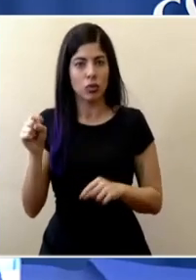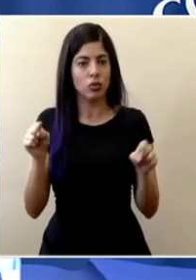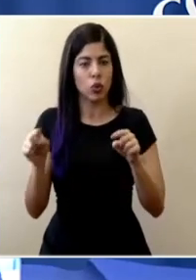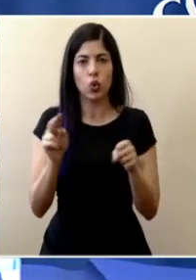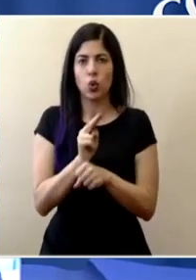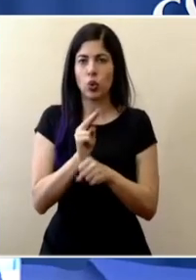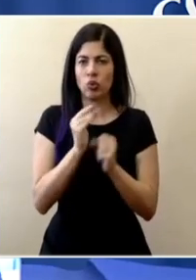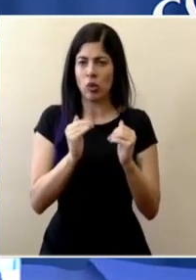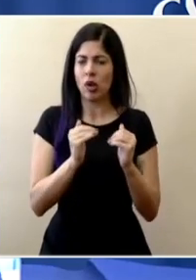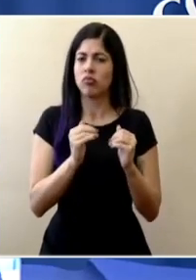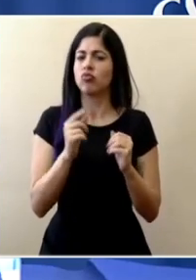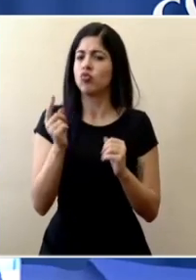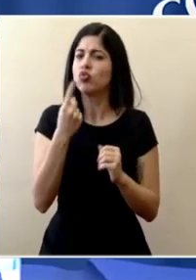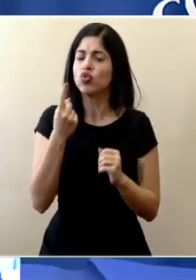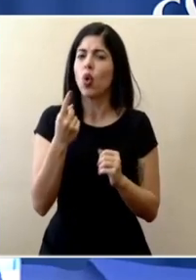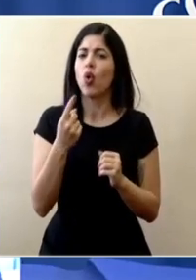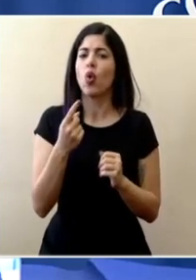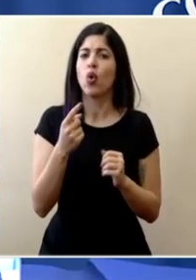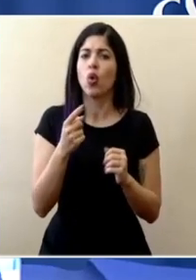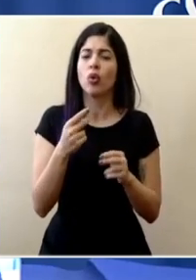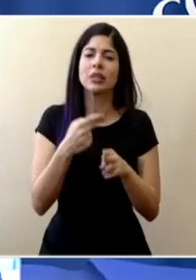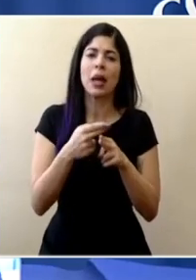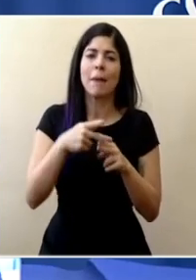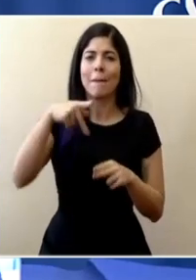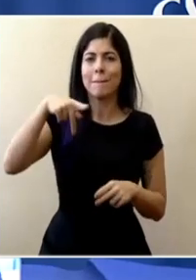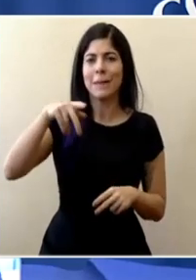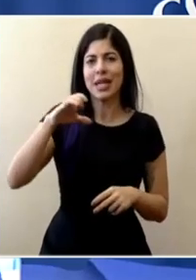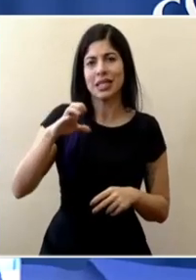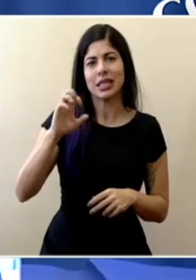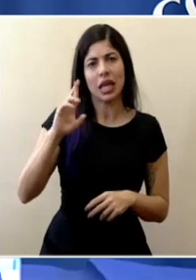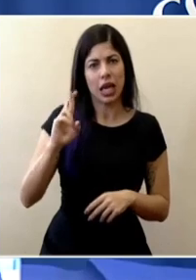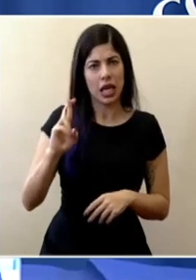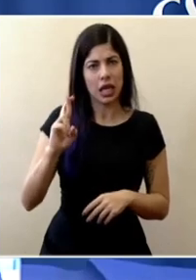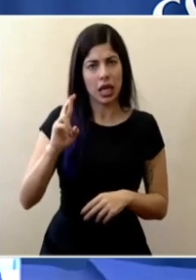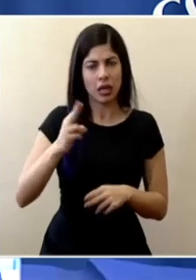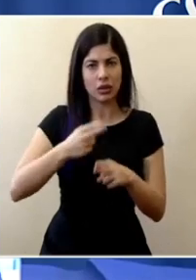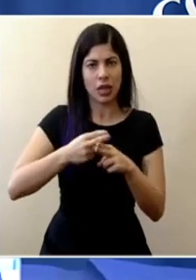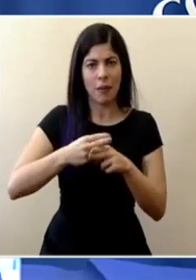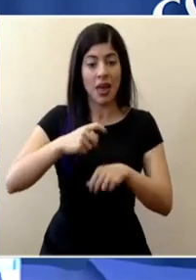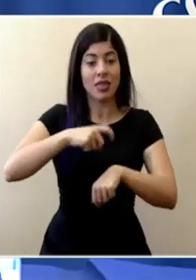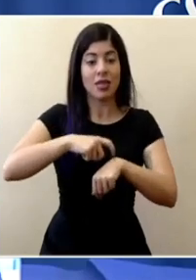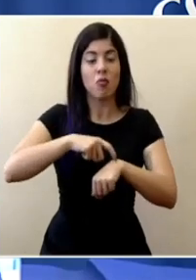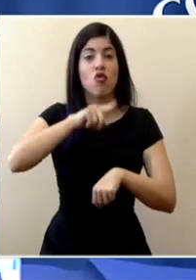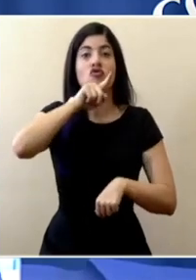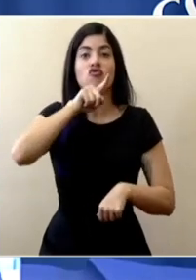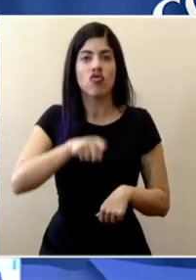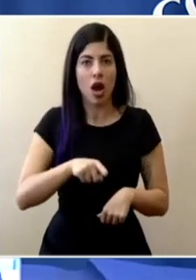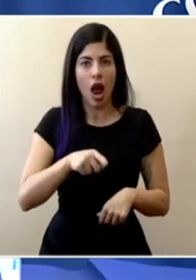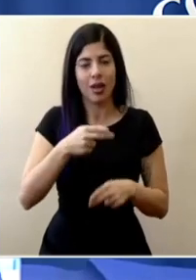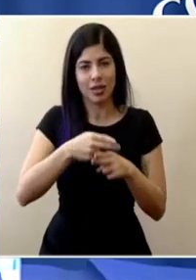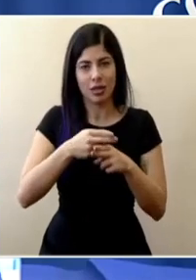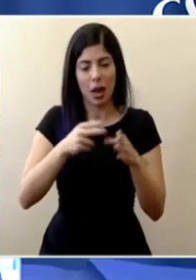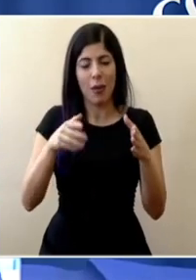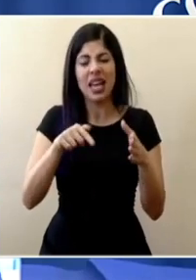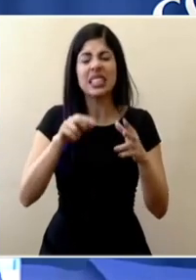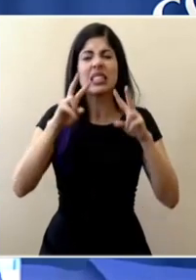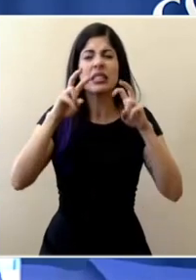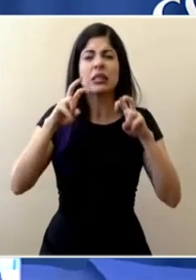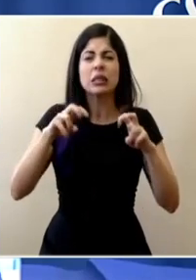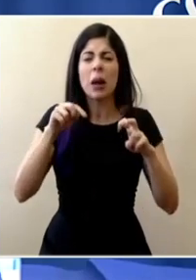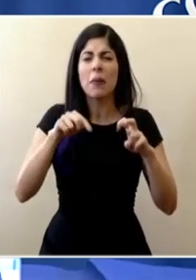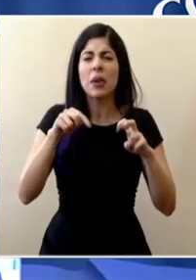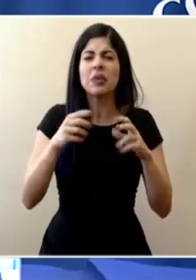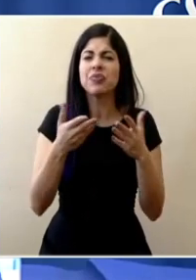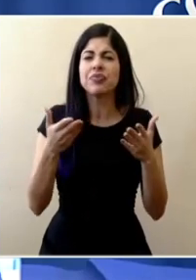costarricense de seguro social hemos estado usando lo que se llama PCR de tiempo real y que es un examen que tiene